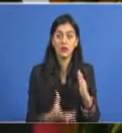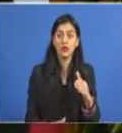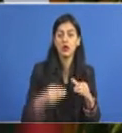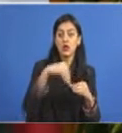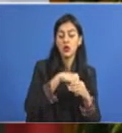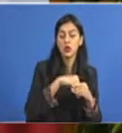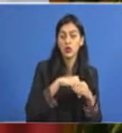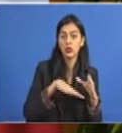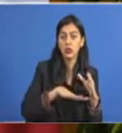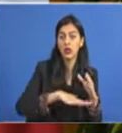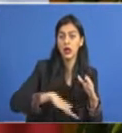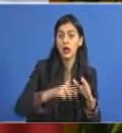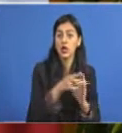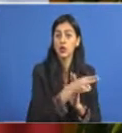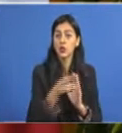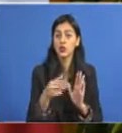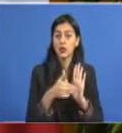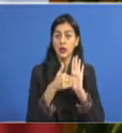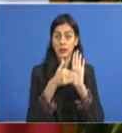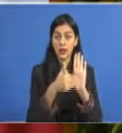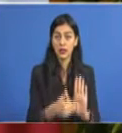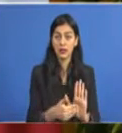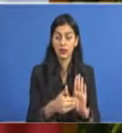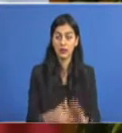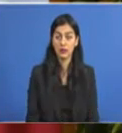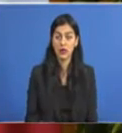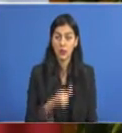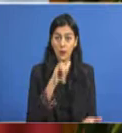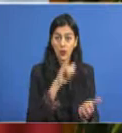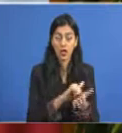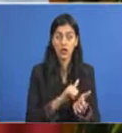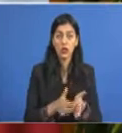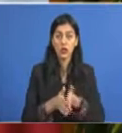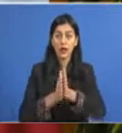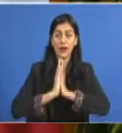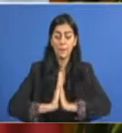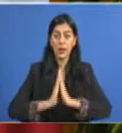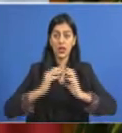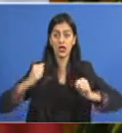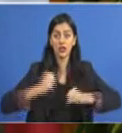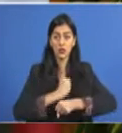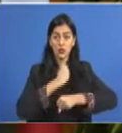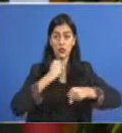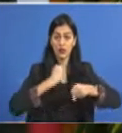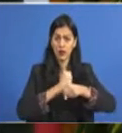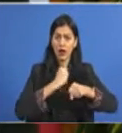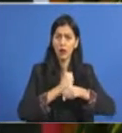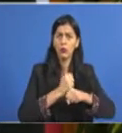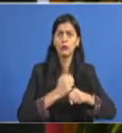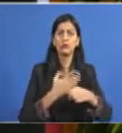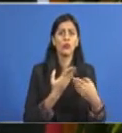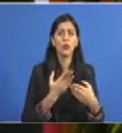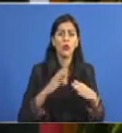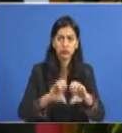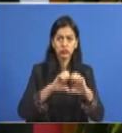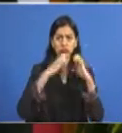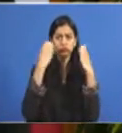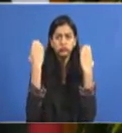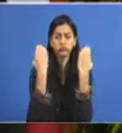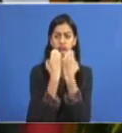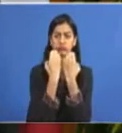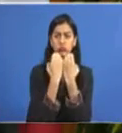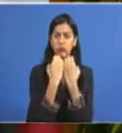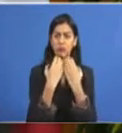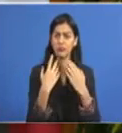que ustedes representan. Por ello les pido que trabajemos en equipo, así como lo hemos